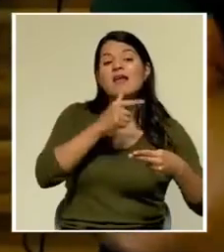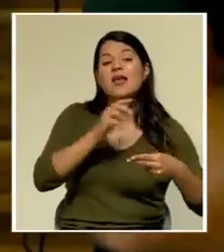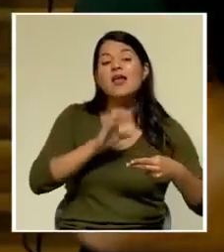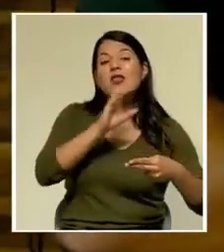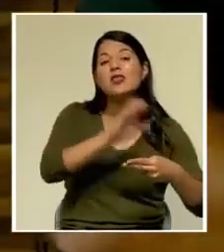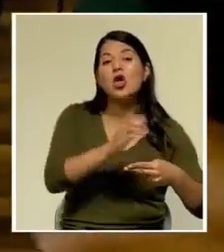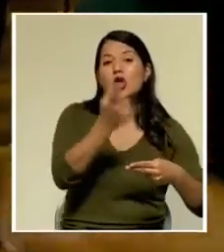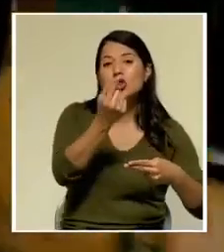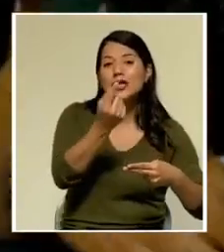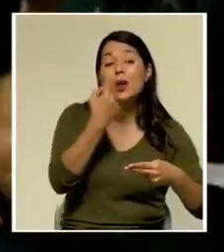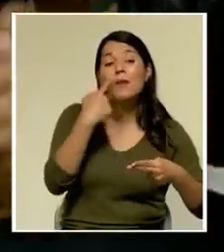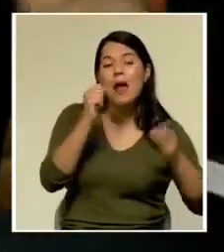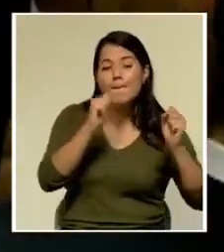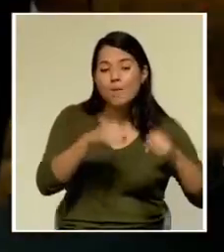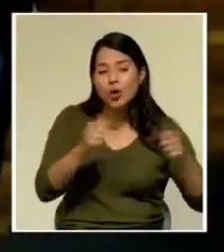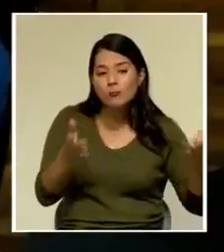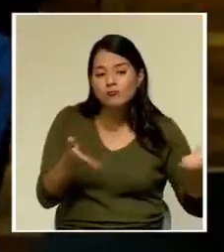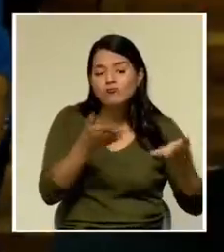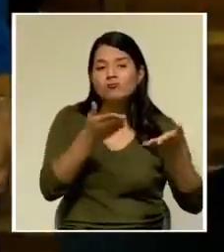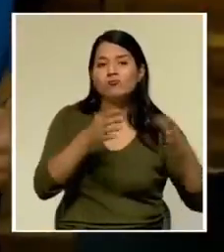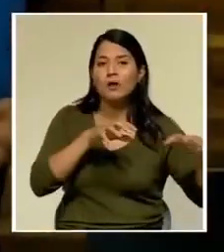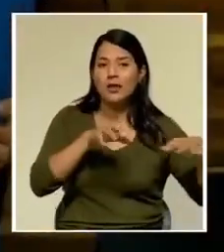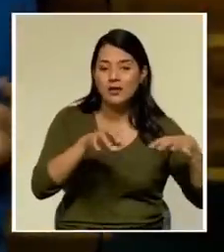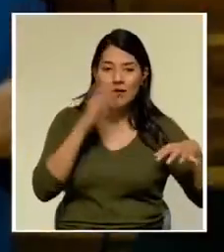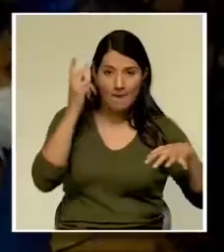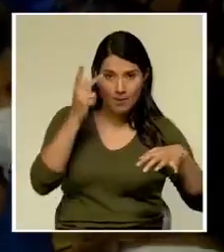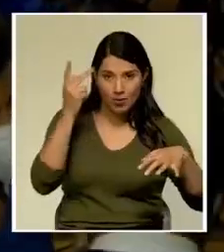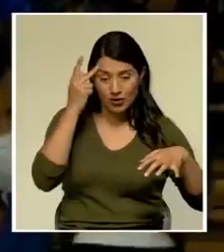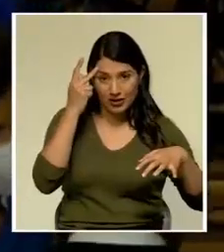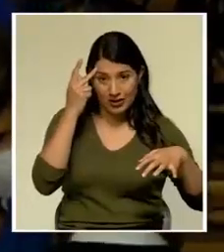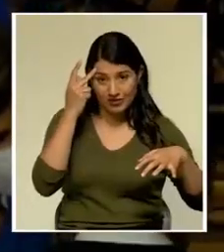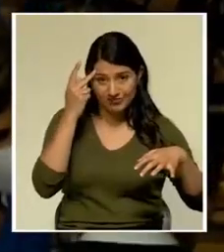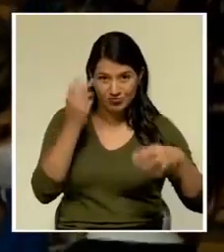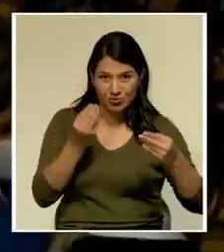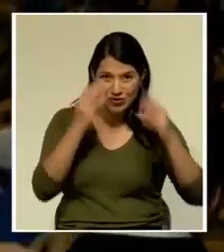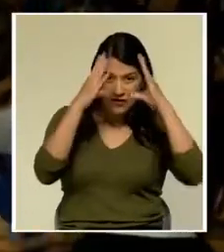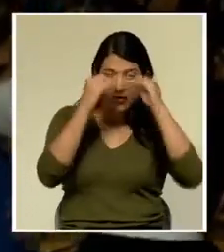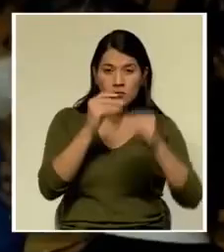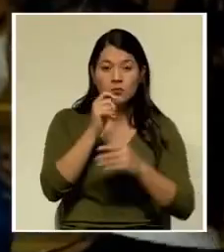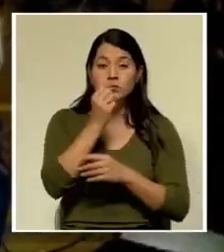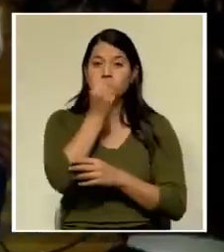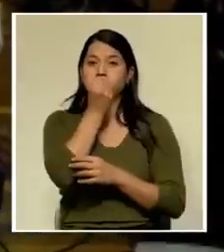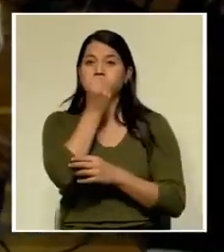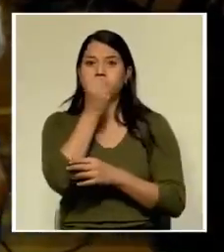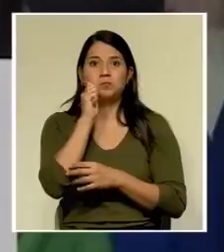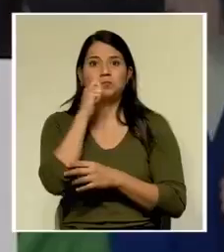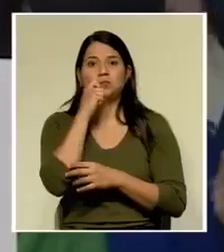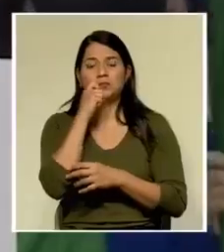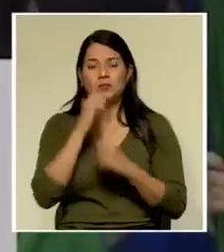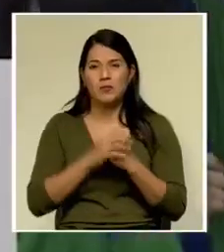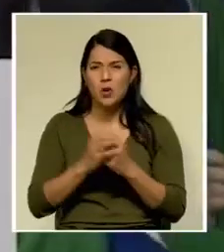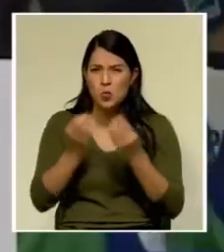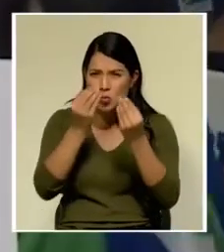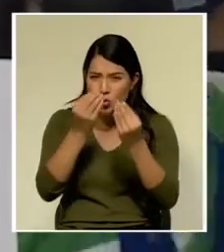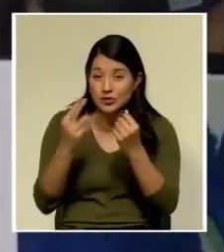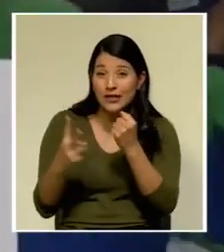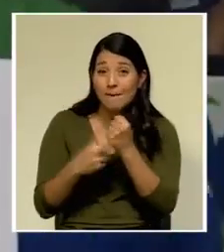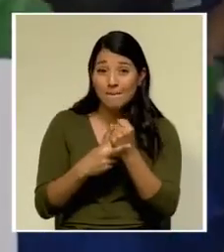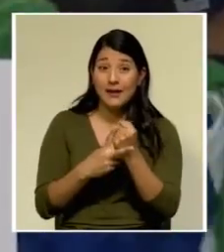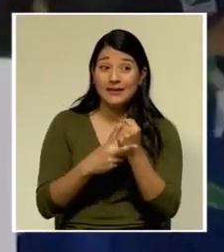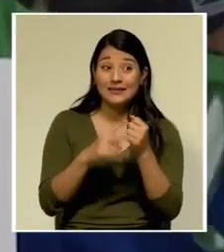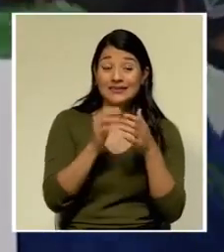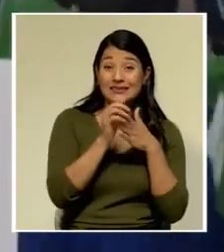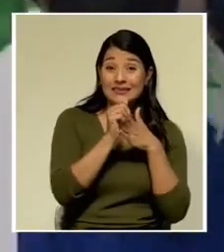para impulsar la actividad política del candidato. En reiteradas ocasiones, los máximos dirigentes